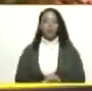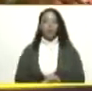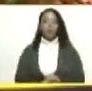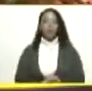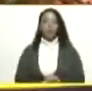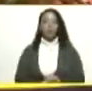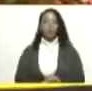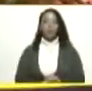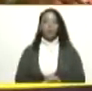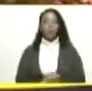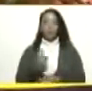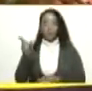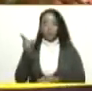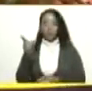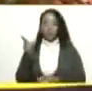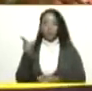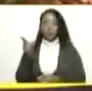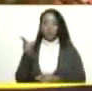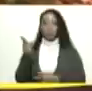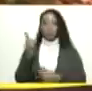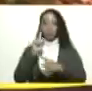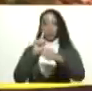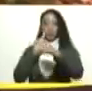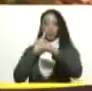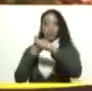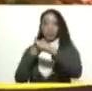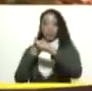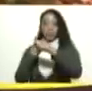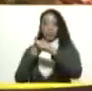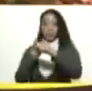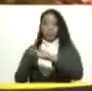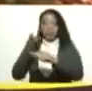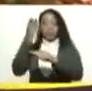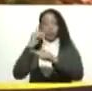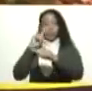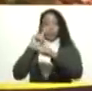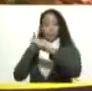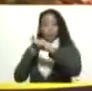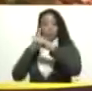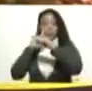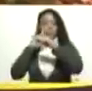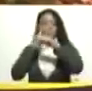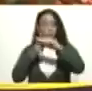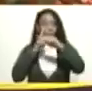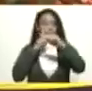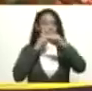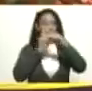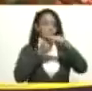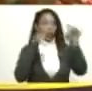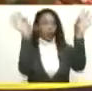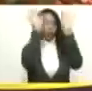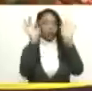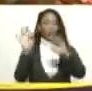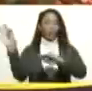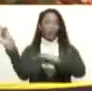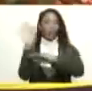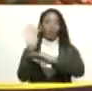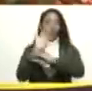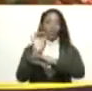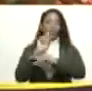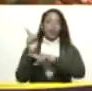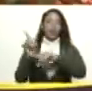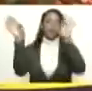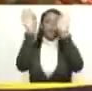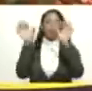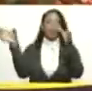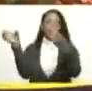que fueron arrojando pistas importantes de los mecanismos de funcionamiento de estas